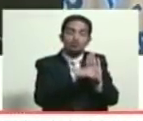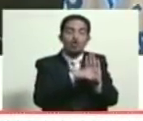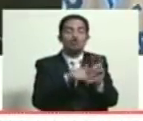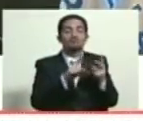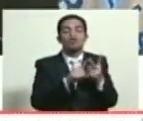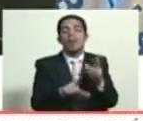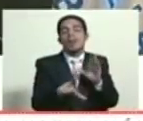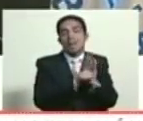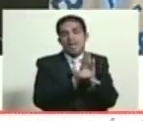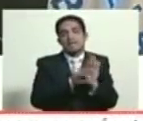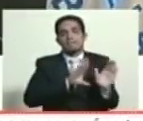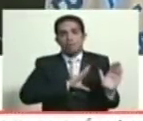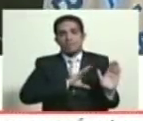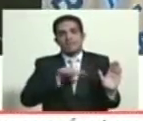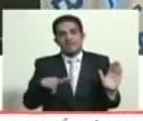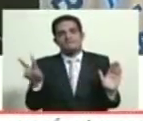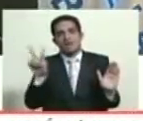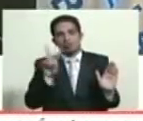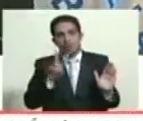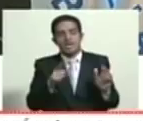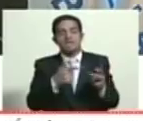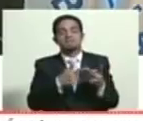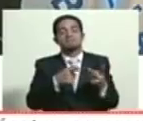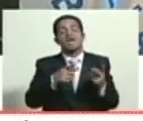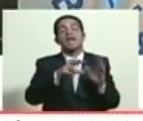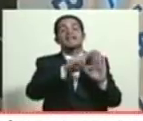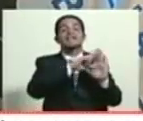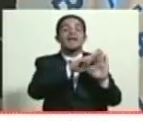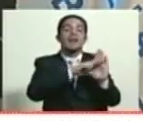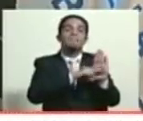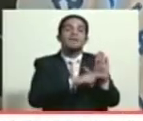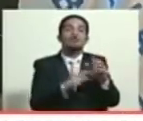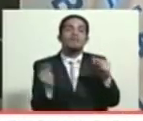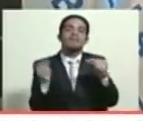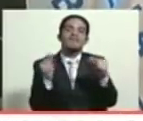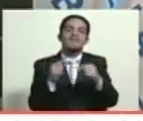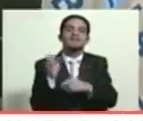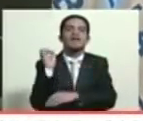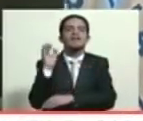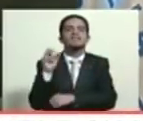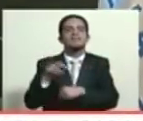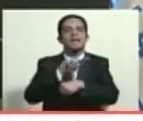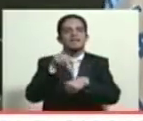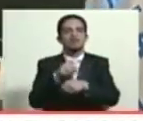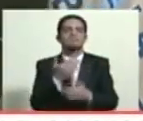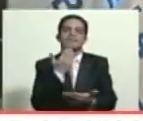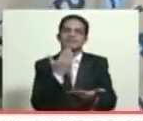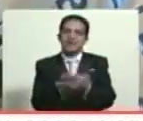de la República y el Reglamento Interior y de Debate de la Asamblea Nacional. Muchas gracias.